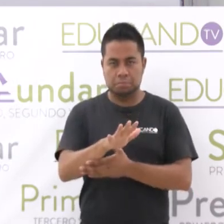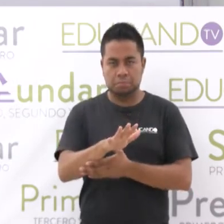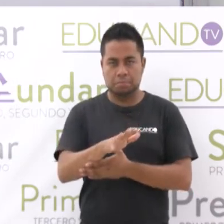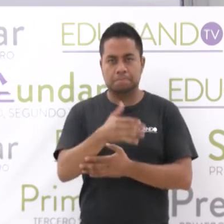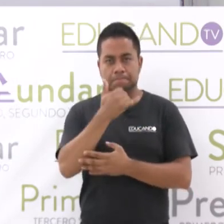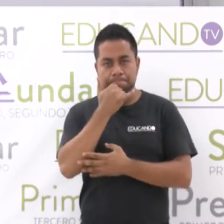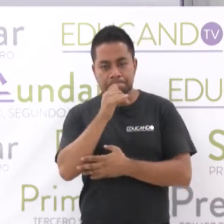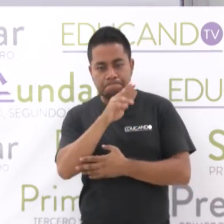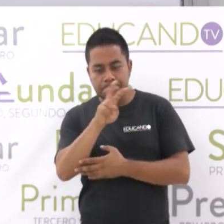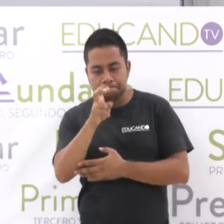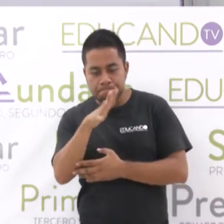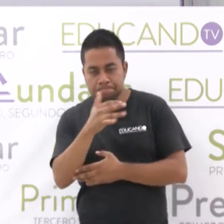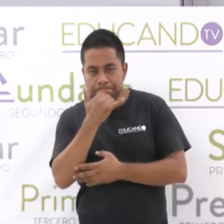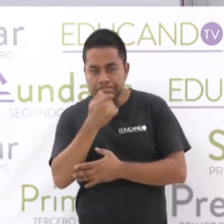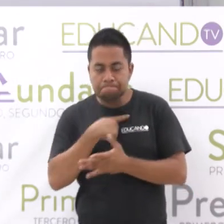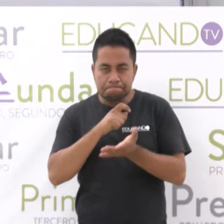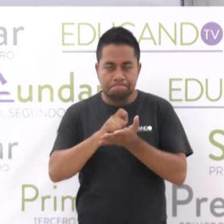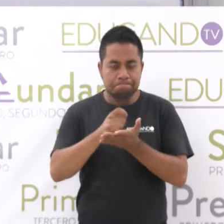210 puse, perdón, A